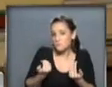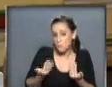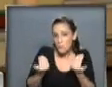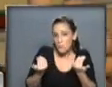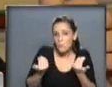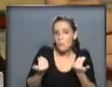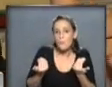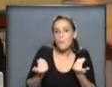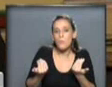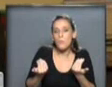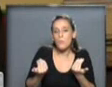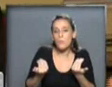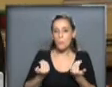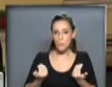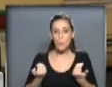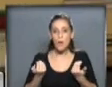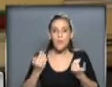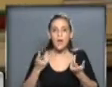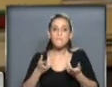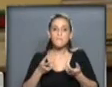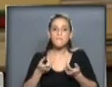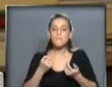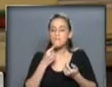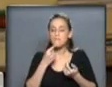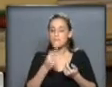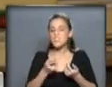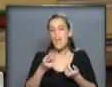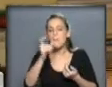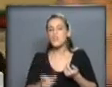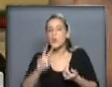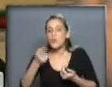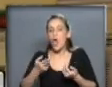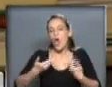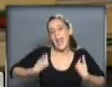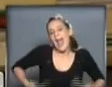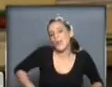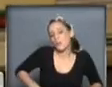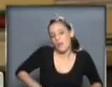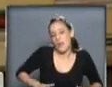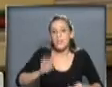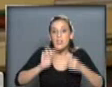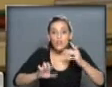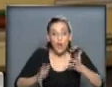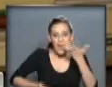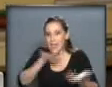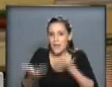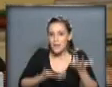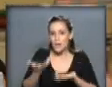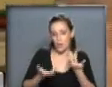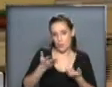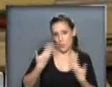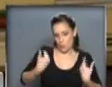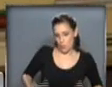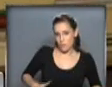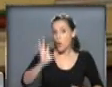hacer aparecer que esa persona murió por causas naturales, cremar el cuerpo y nunca